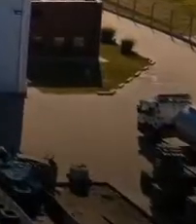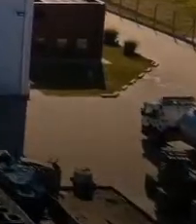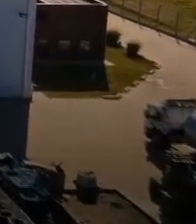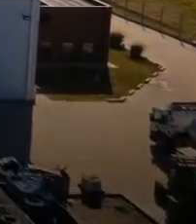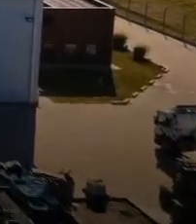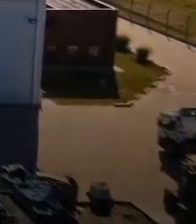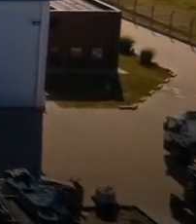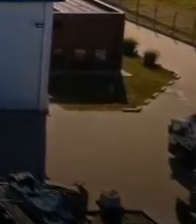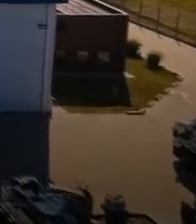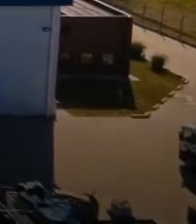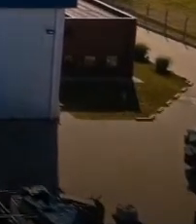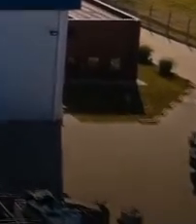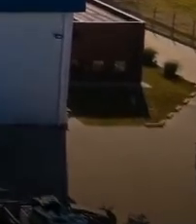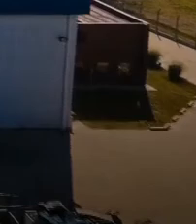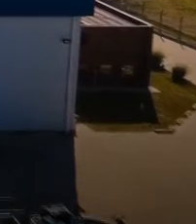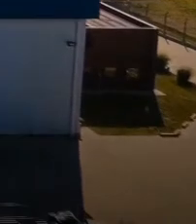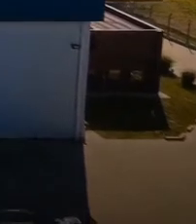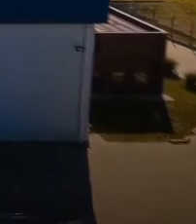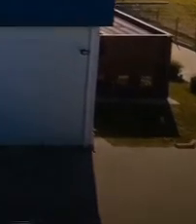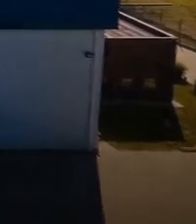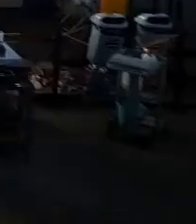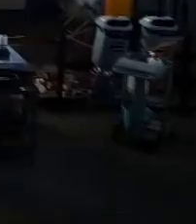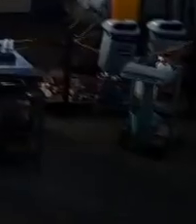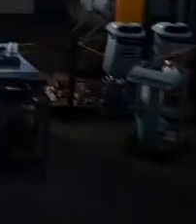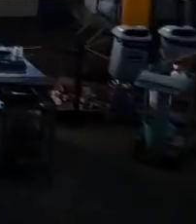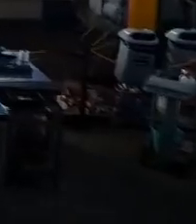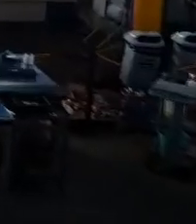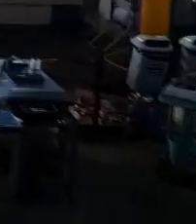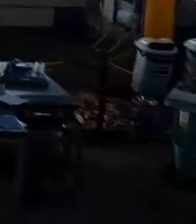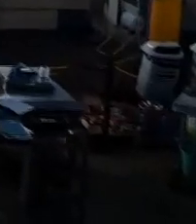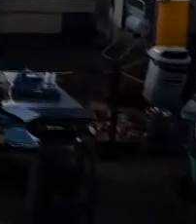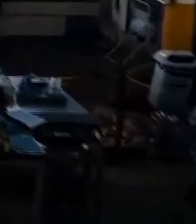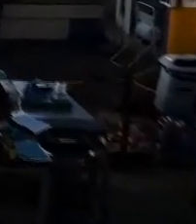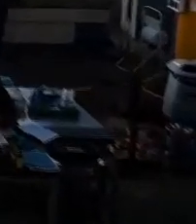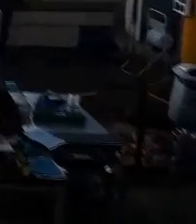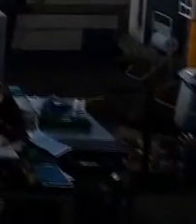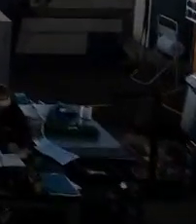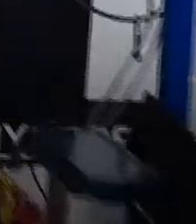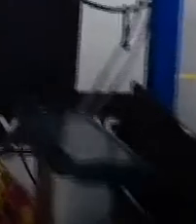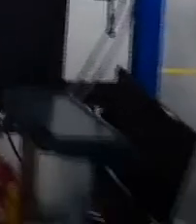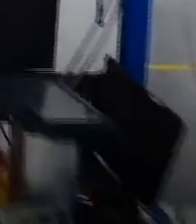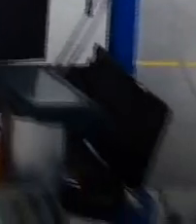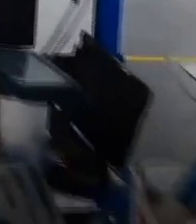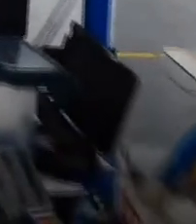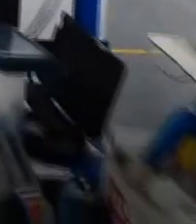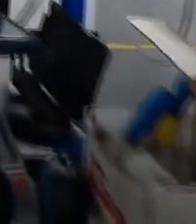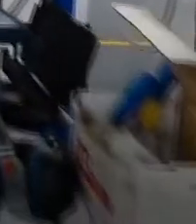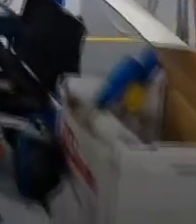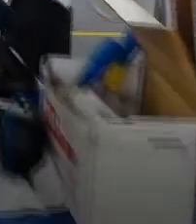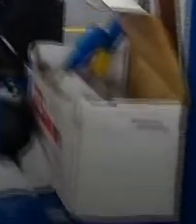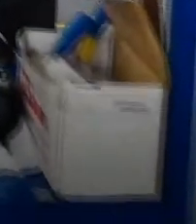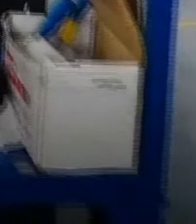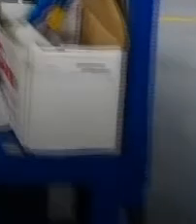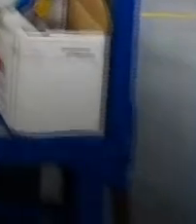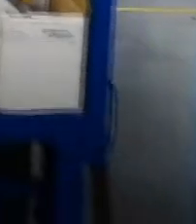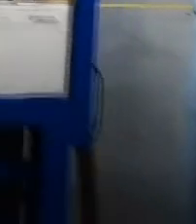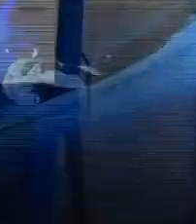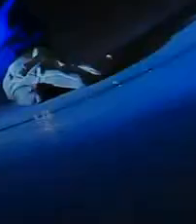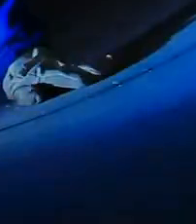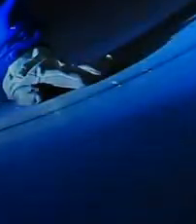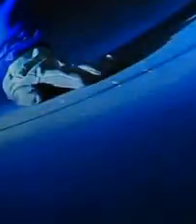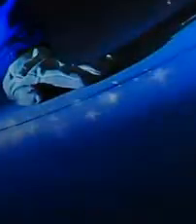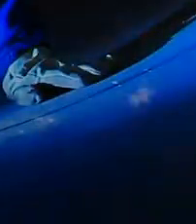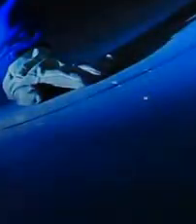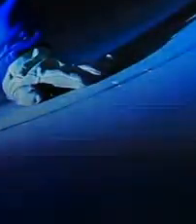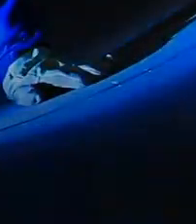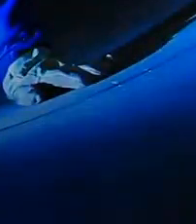industriales eran espacios fundamentales para poder fortalecer el entramado productivo argentino. En estos predios, las empresas comparten una